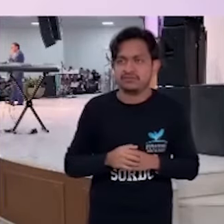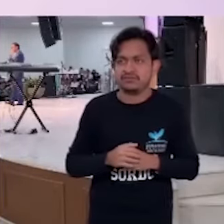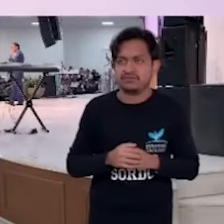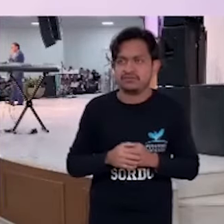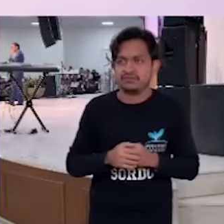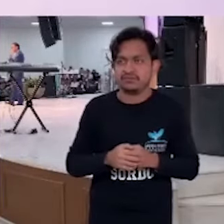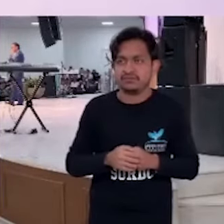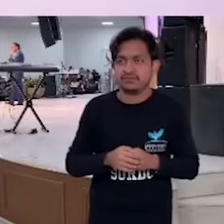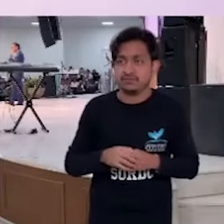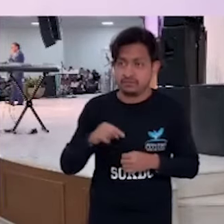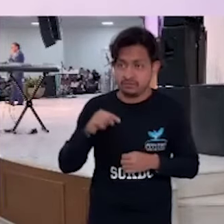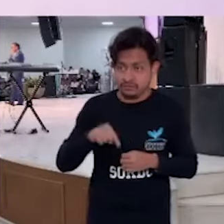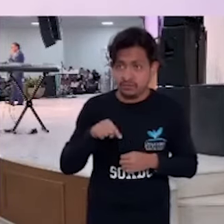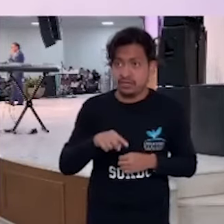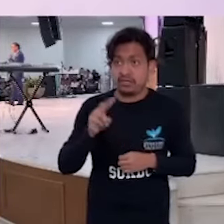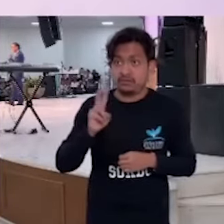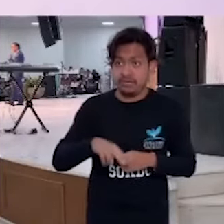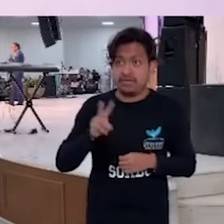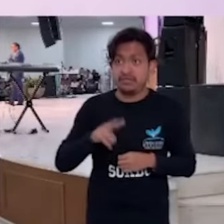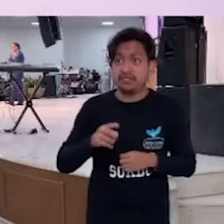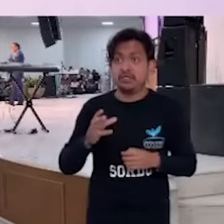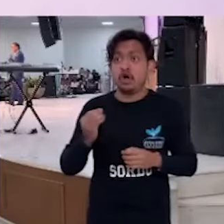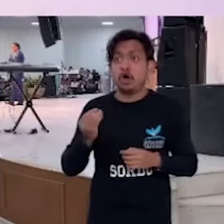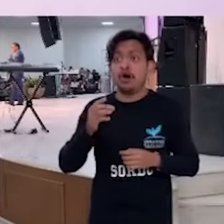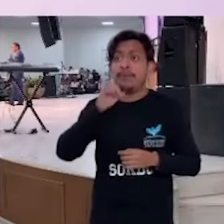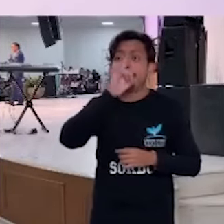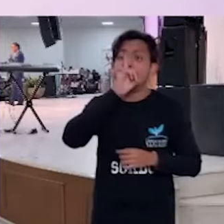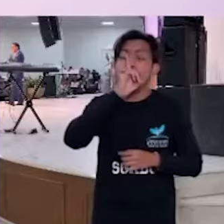fue mentira lo que dijo Abraham?